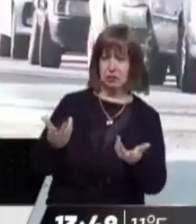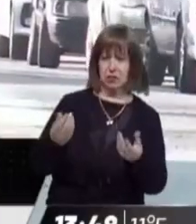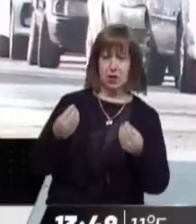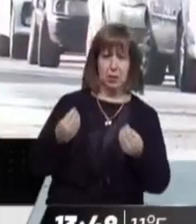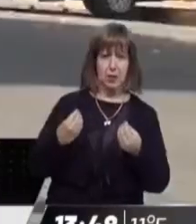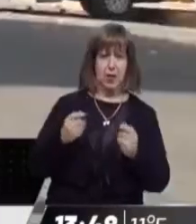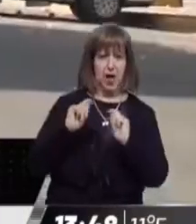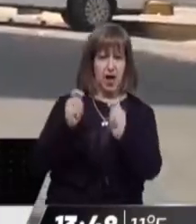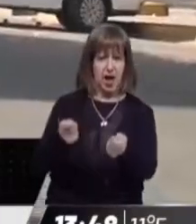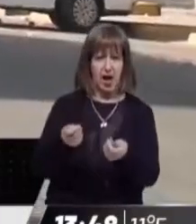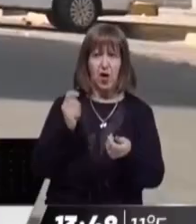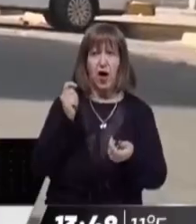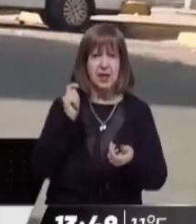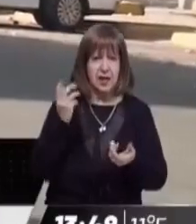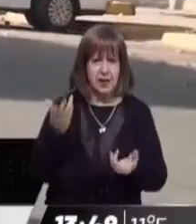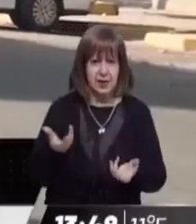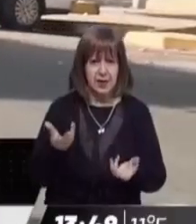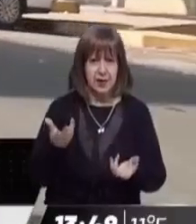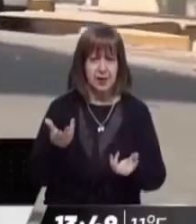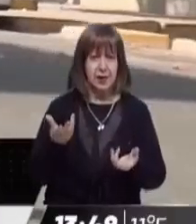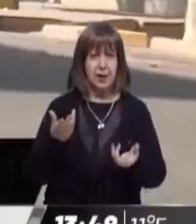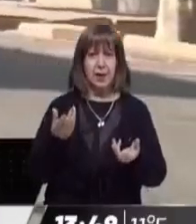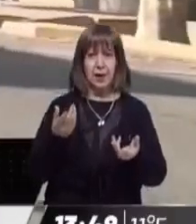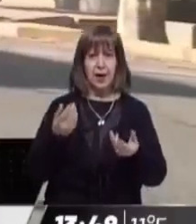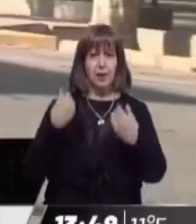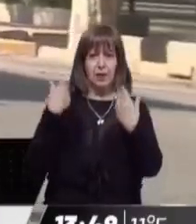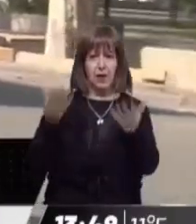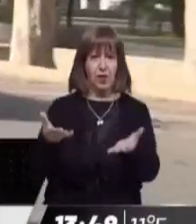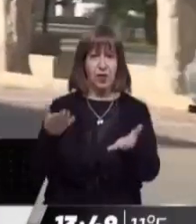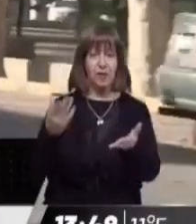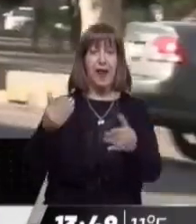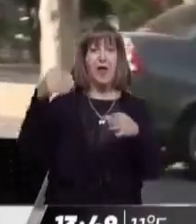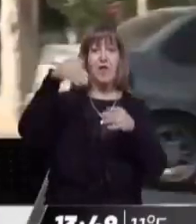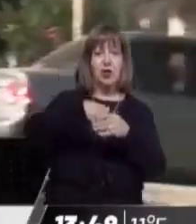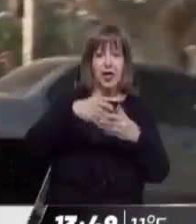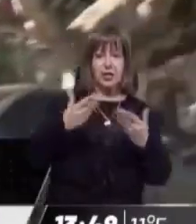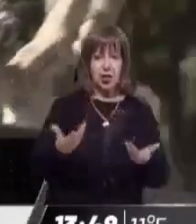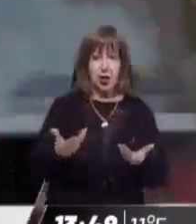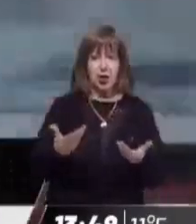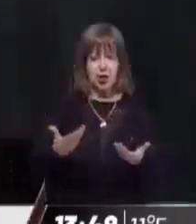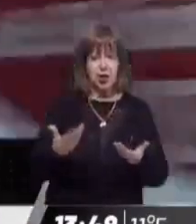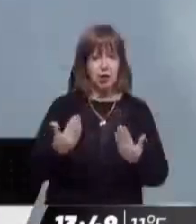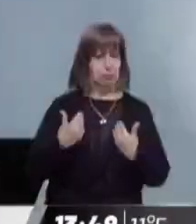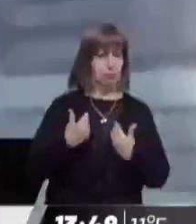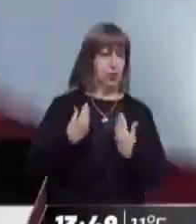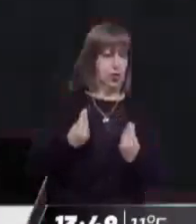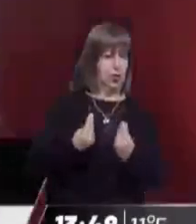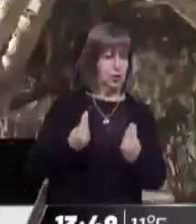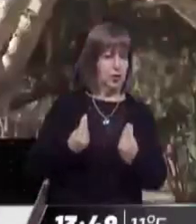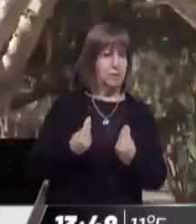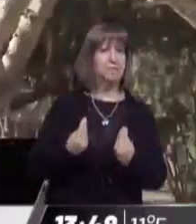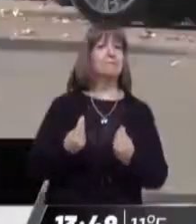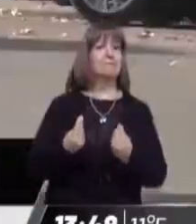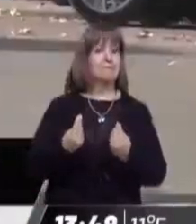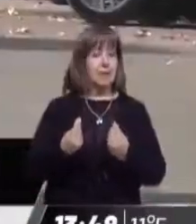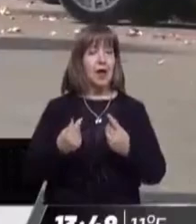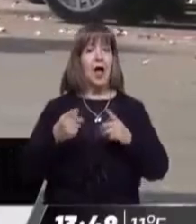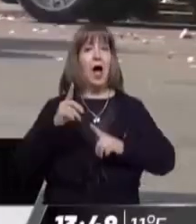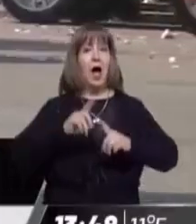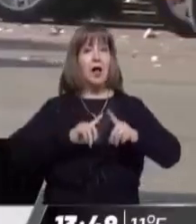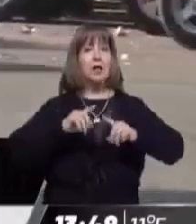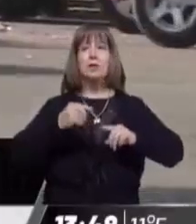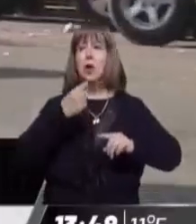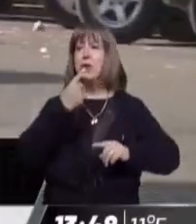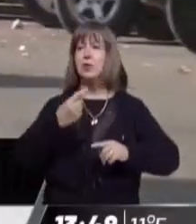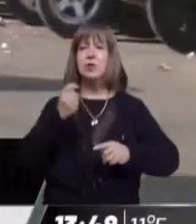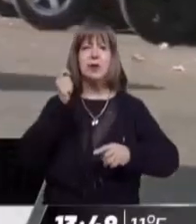Estado para eh hacer proselitismo político qué funcionarios están o exfuncionarios están bajo la lupa hay hay varios funcionarios